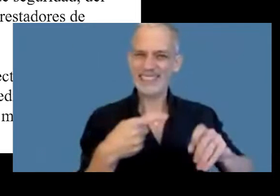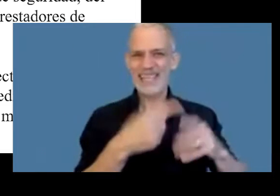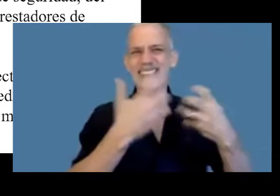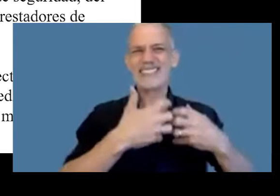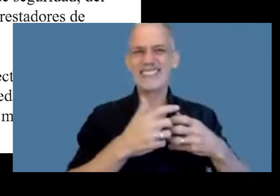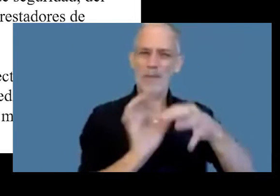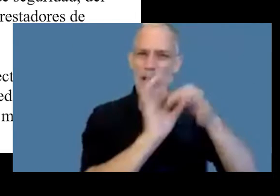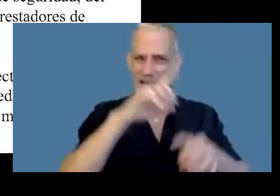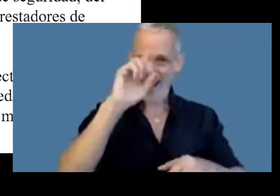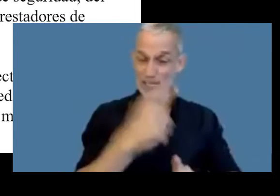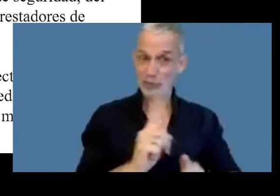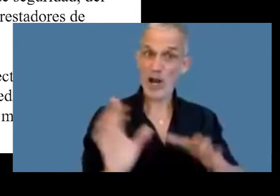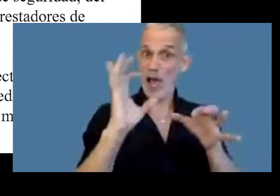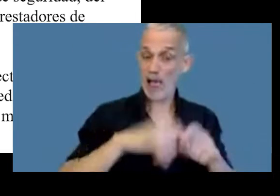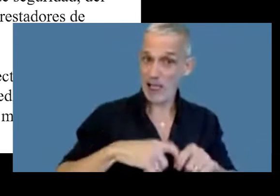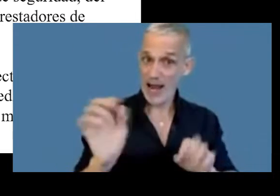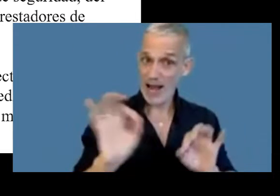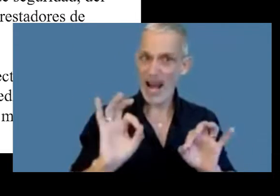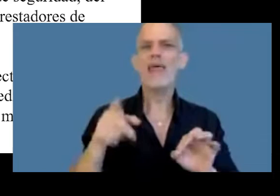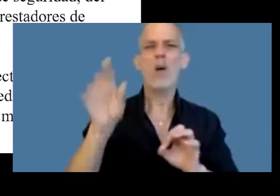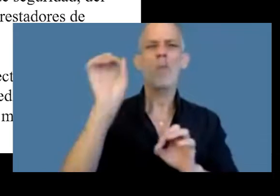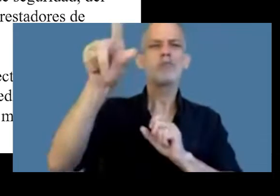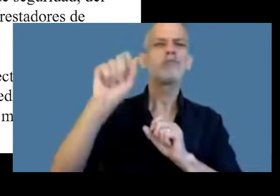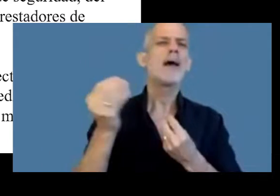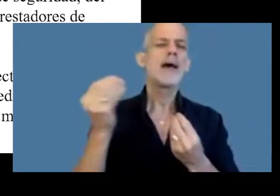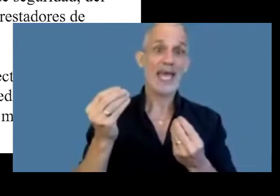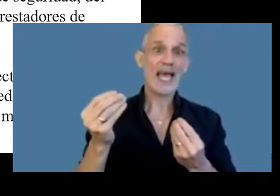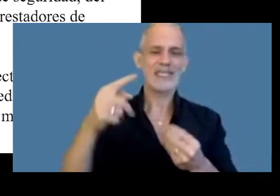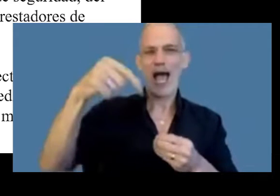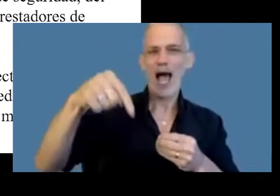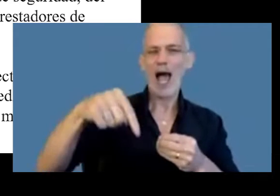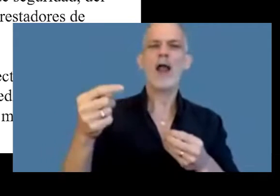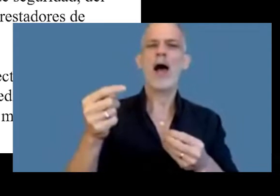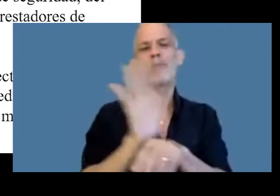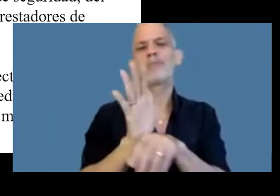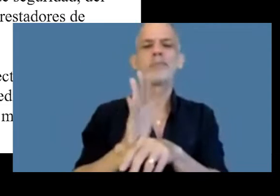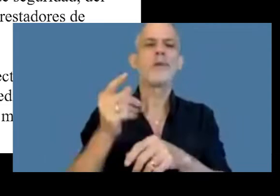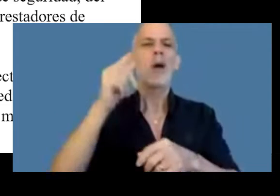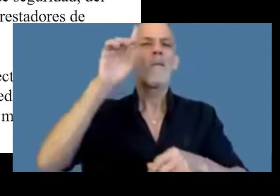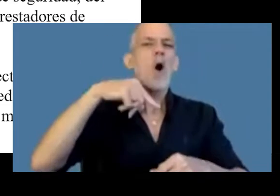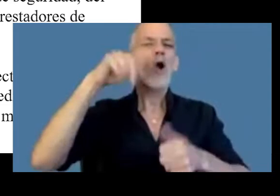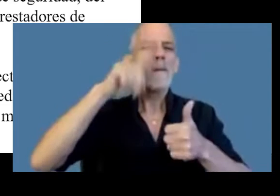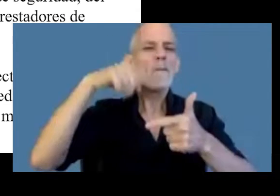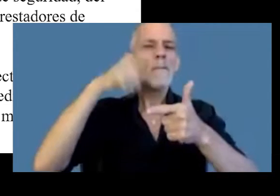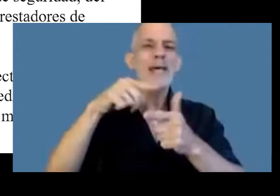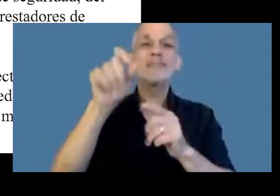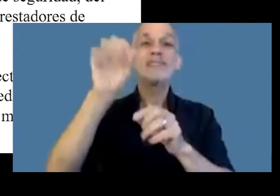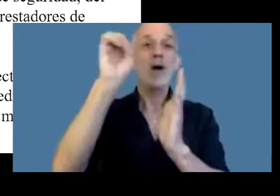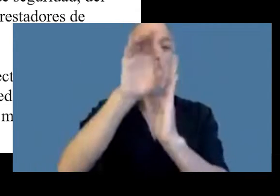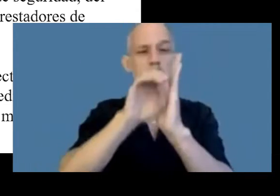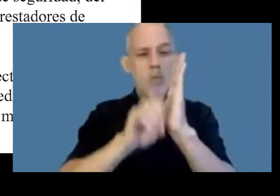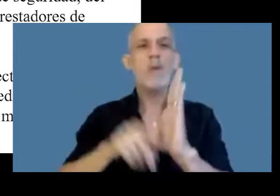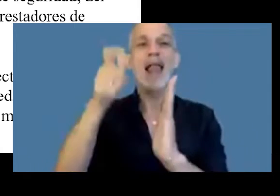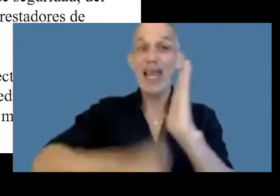integrado, ¿sí?, lo que van a hacer es entregar mensualmente una nómina